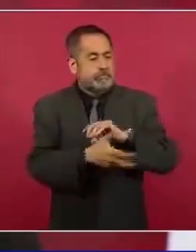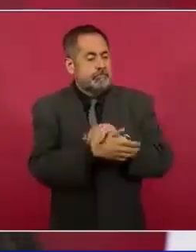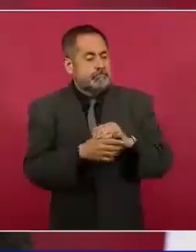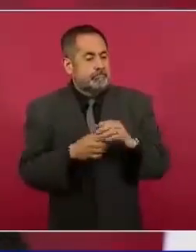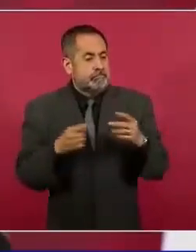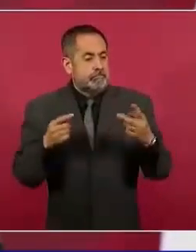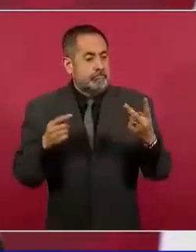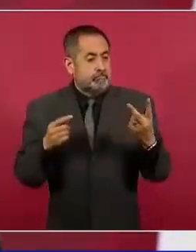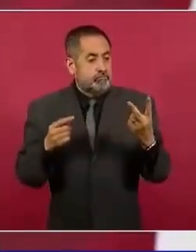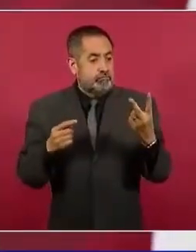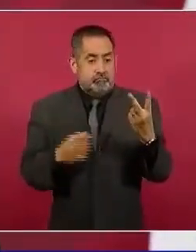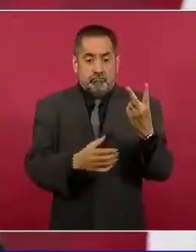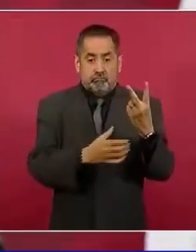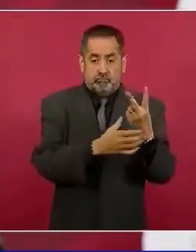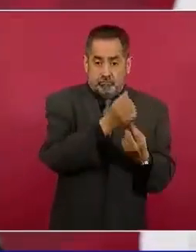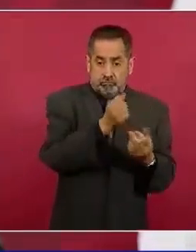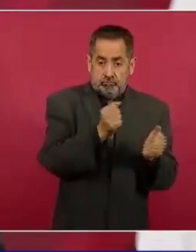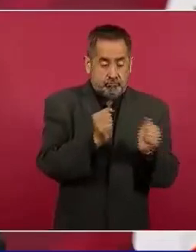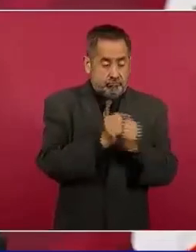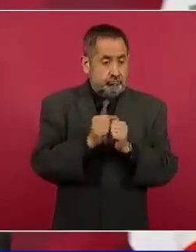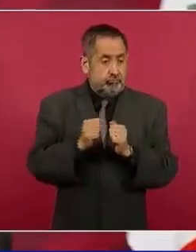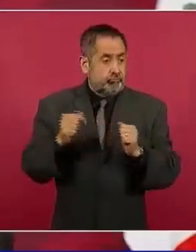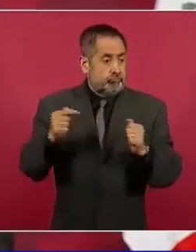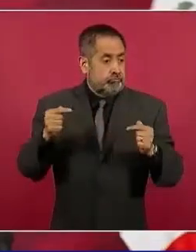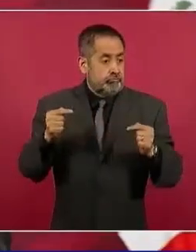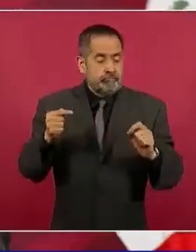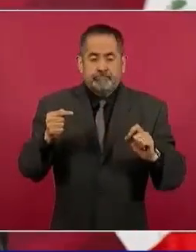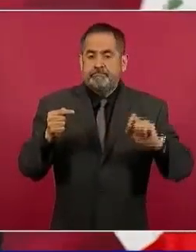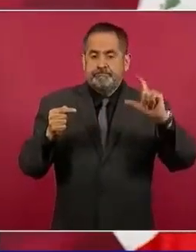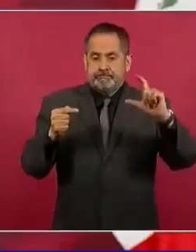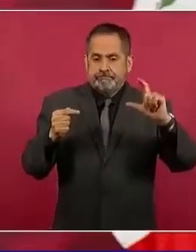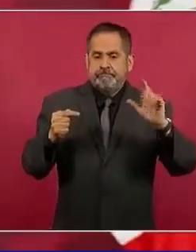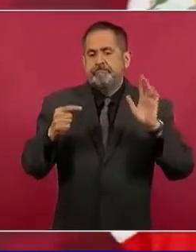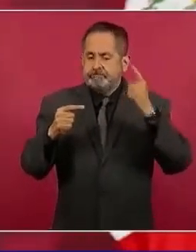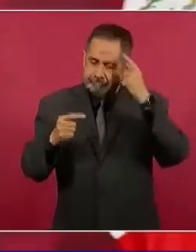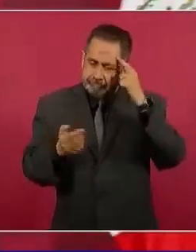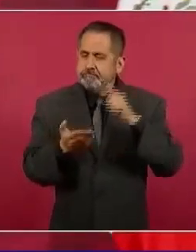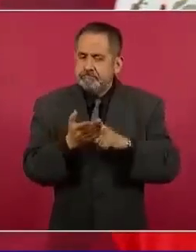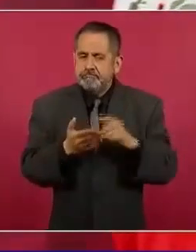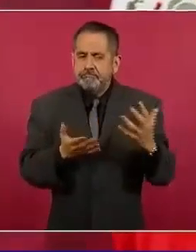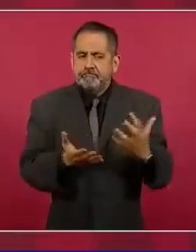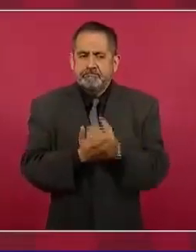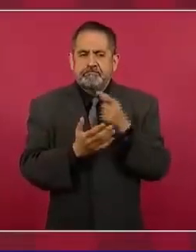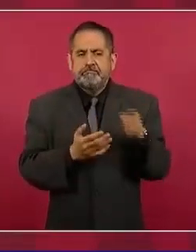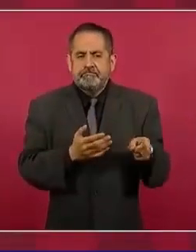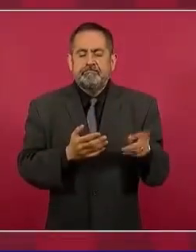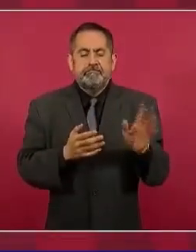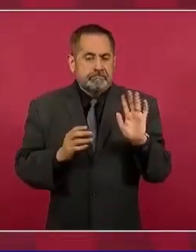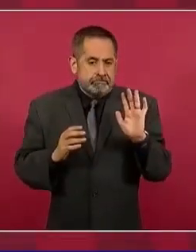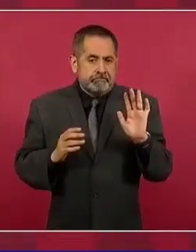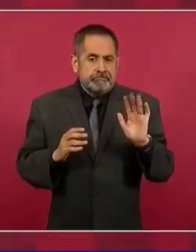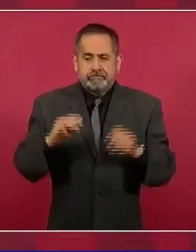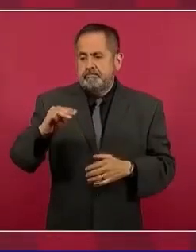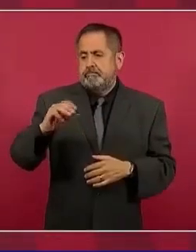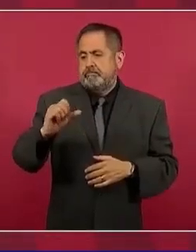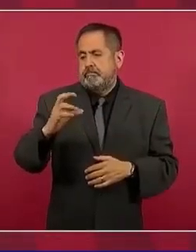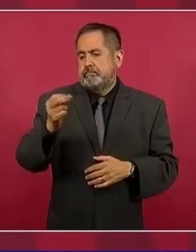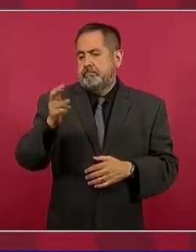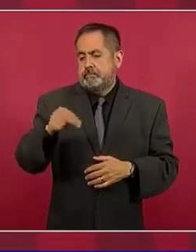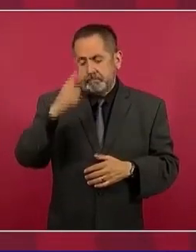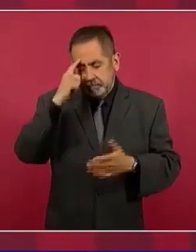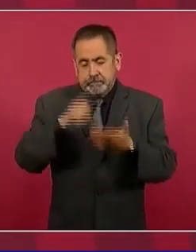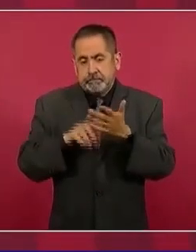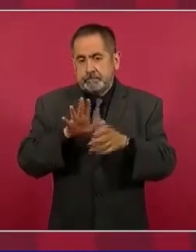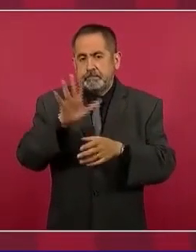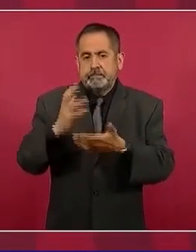que va a triunfar el señor Macron